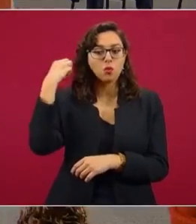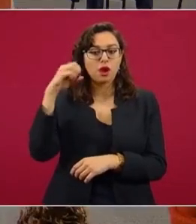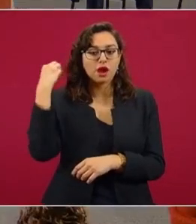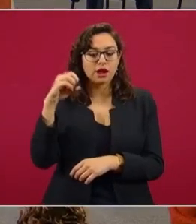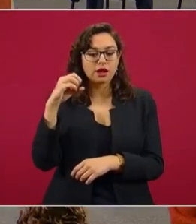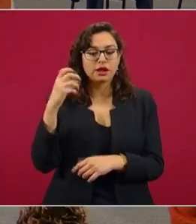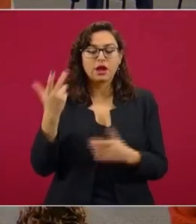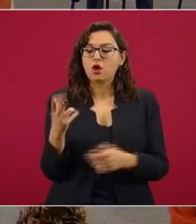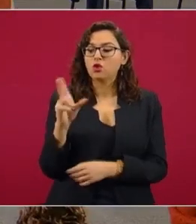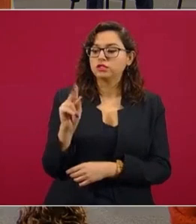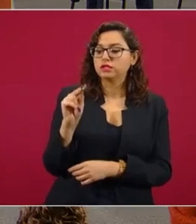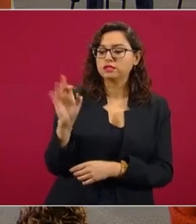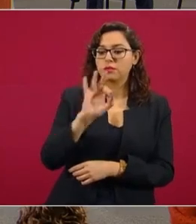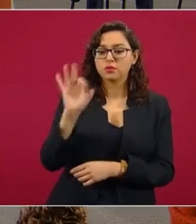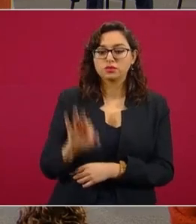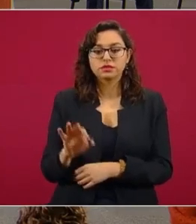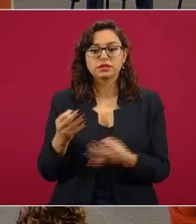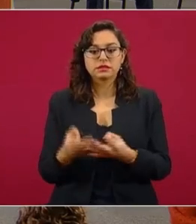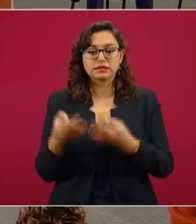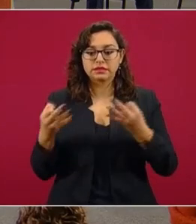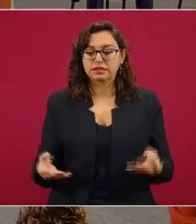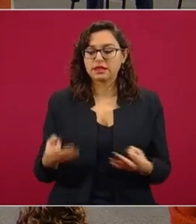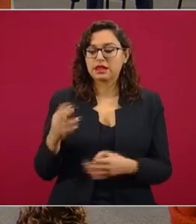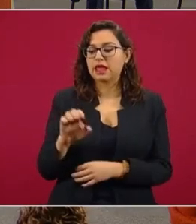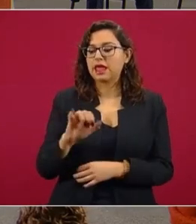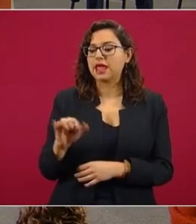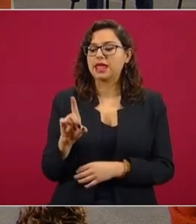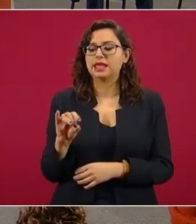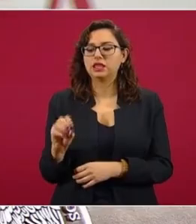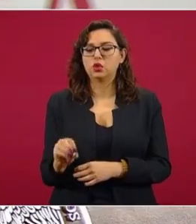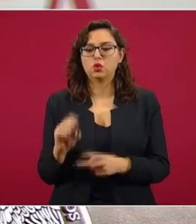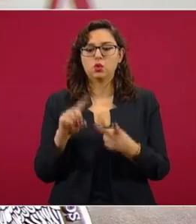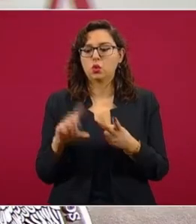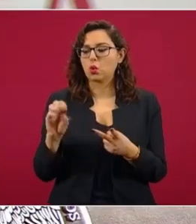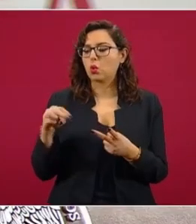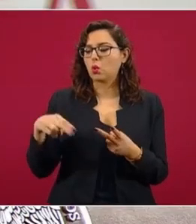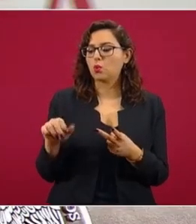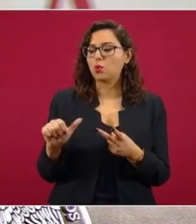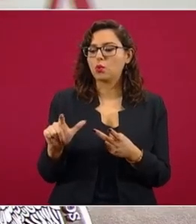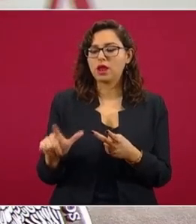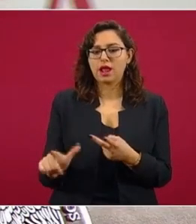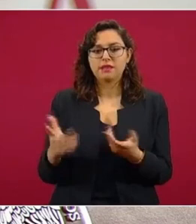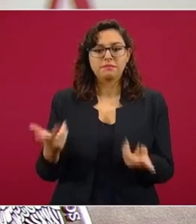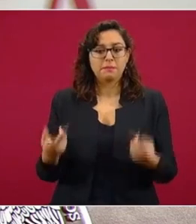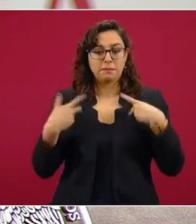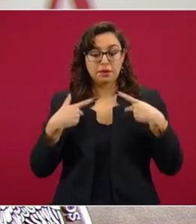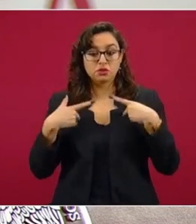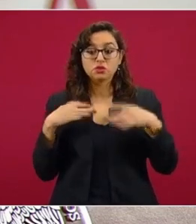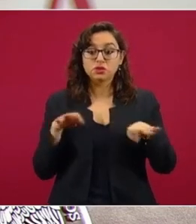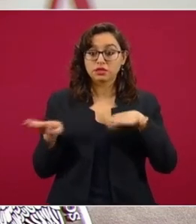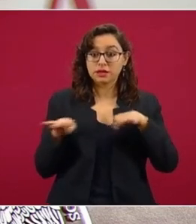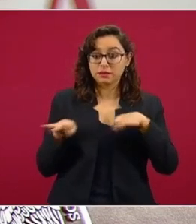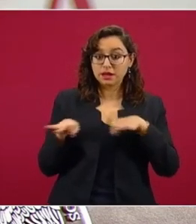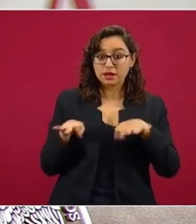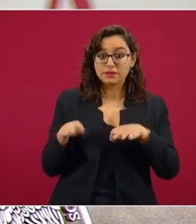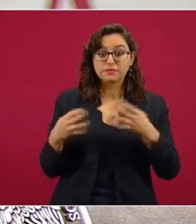por ejemplo, más del 80% es propiedad ejidal o comunal. Ahí difícilmente los trabajadores van a encontrar